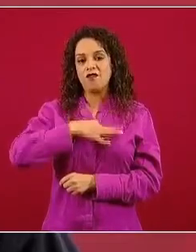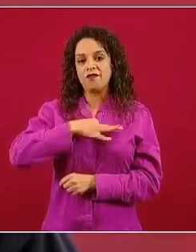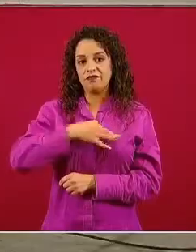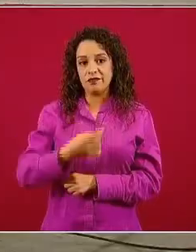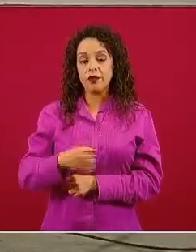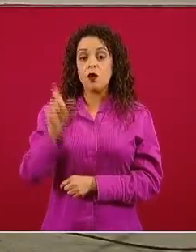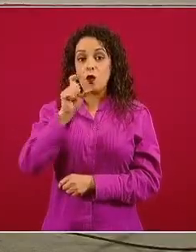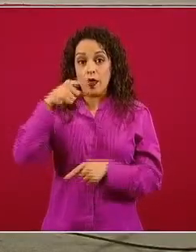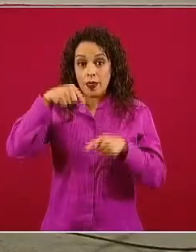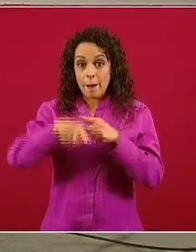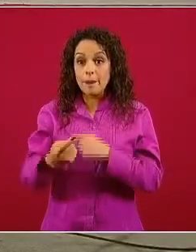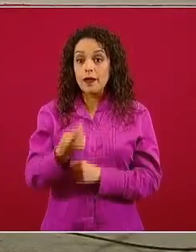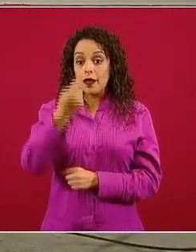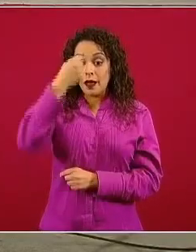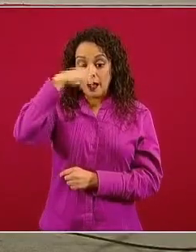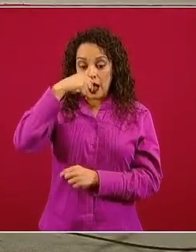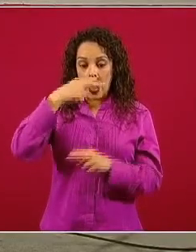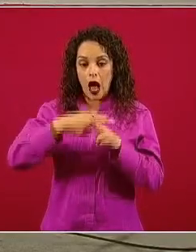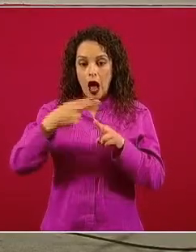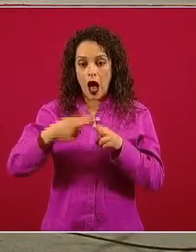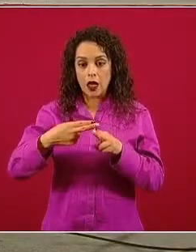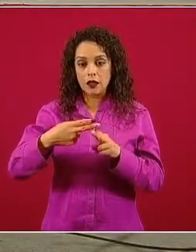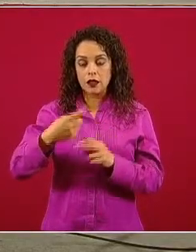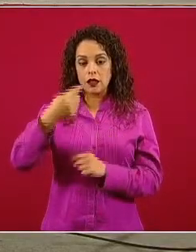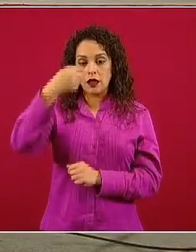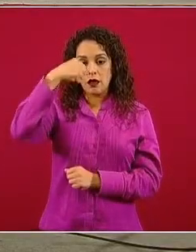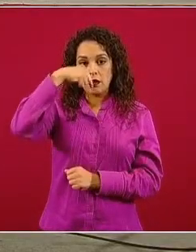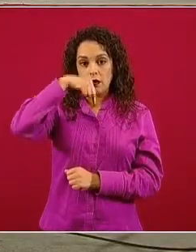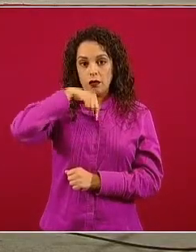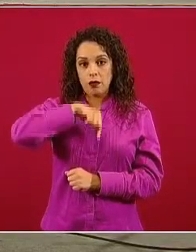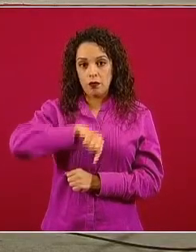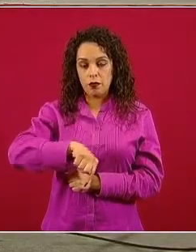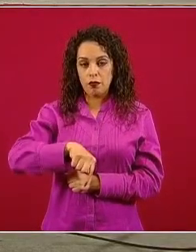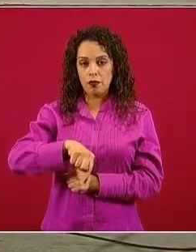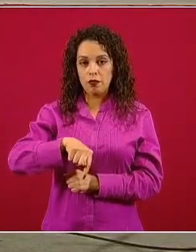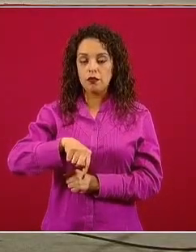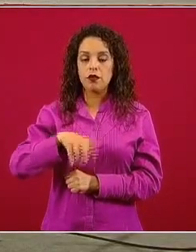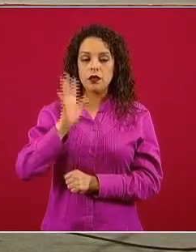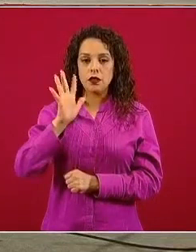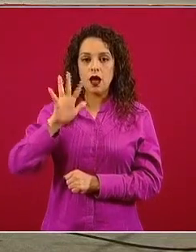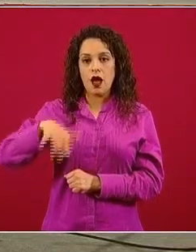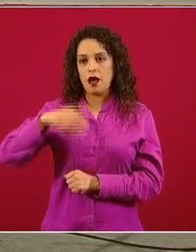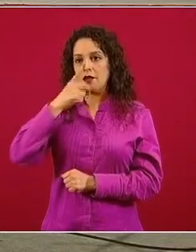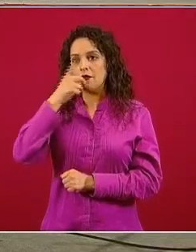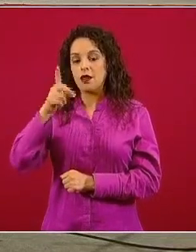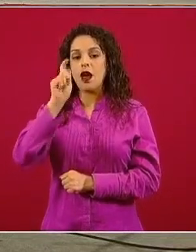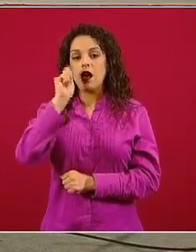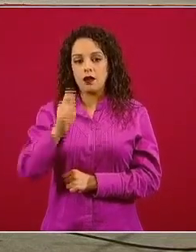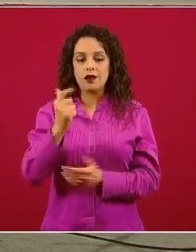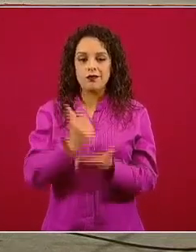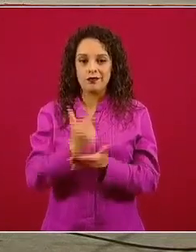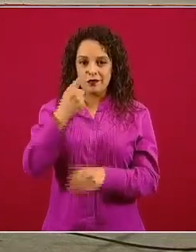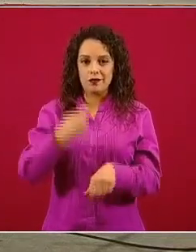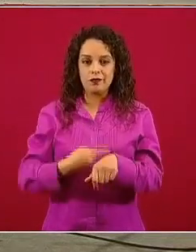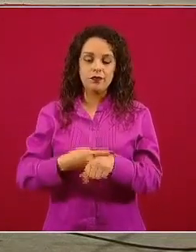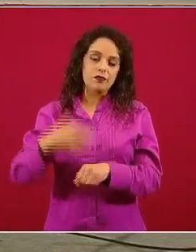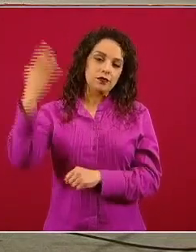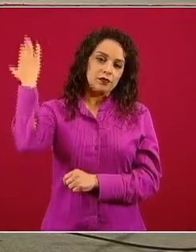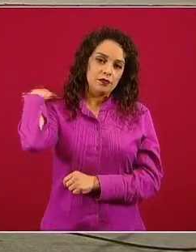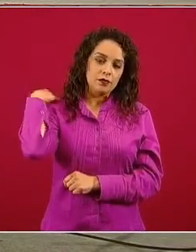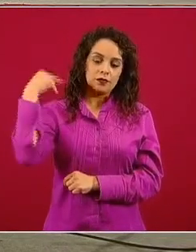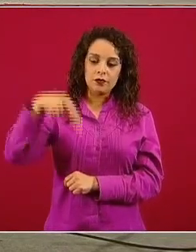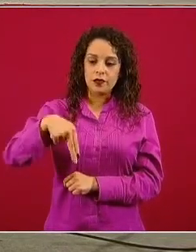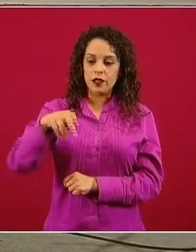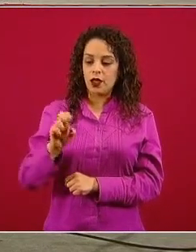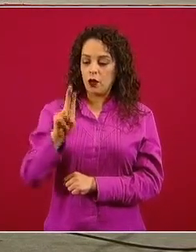de entrada hasta lo que hemos comentado, que es una de las principales complicaciones, que son las neumonías, que además en su momento